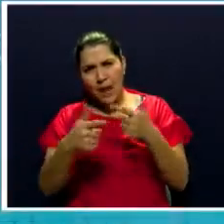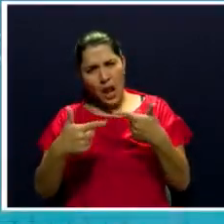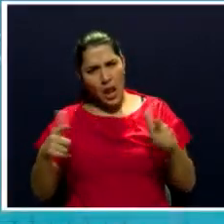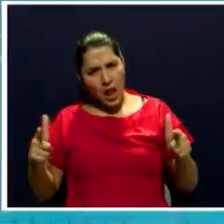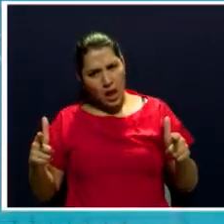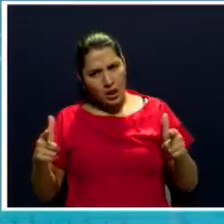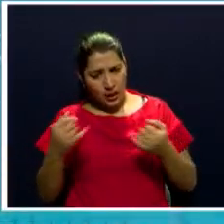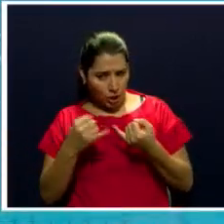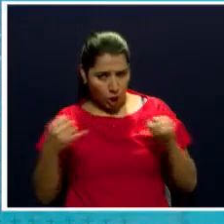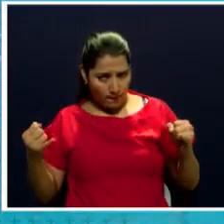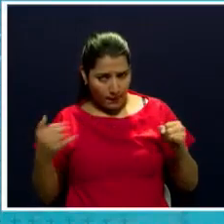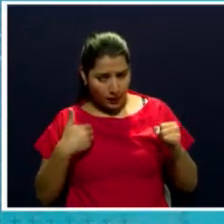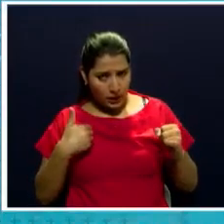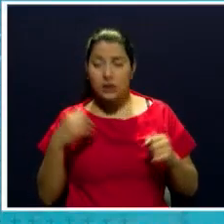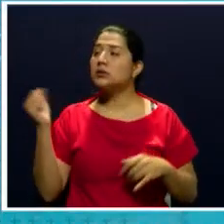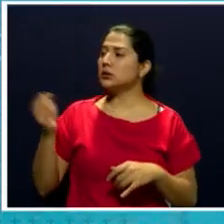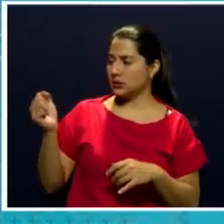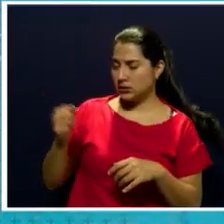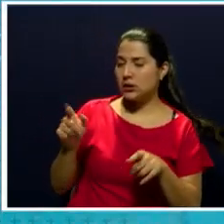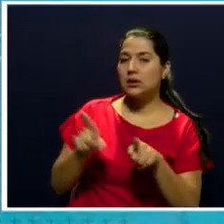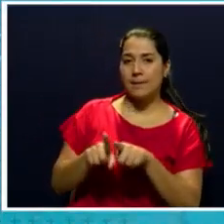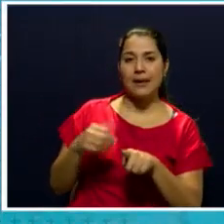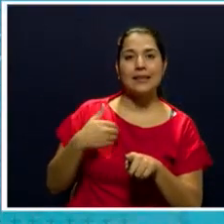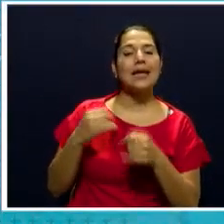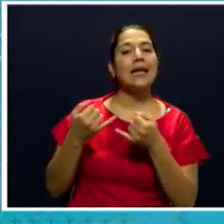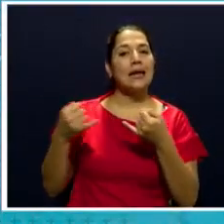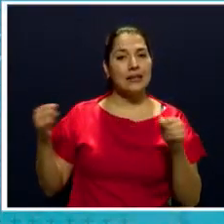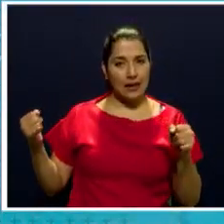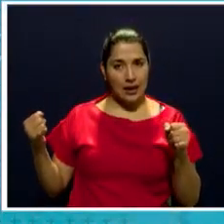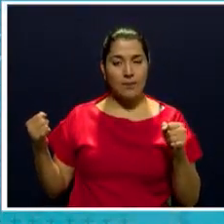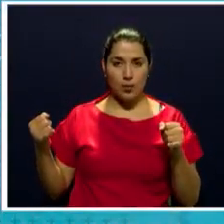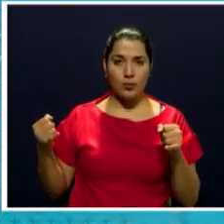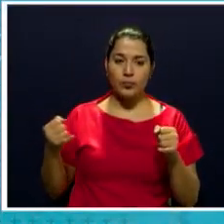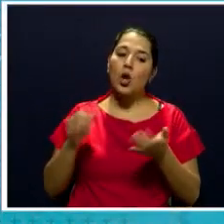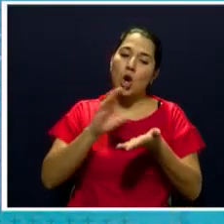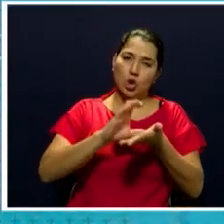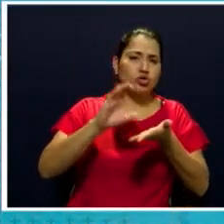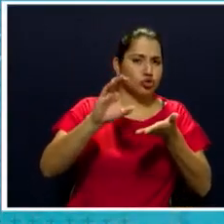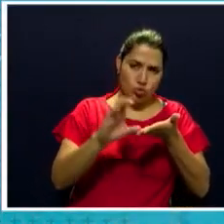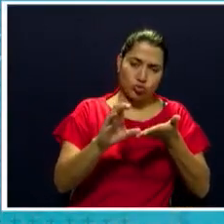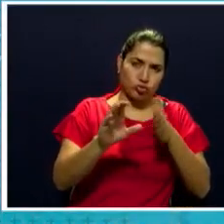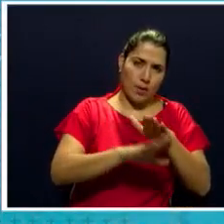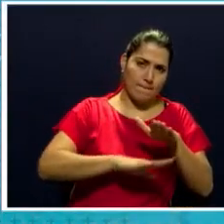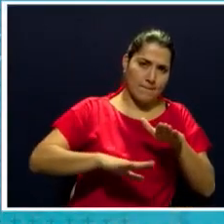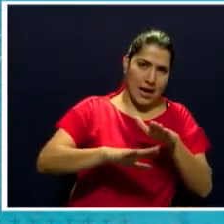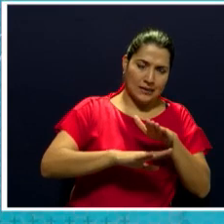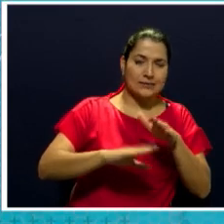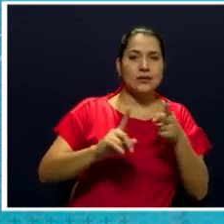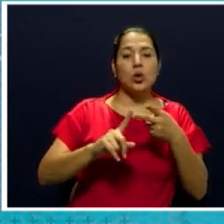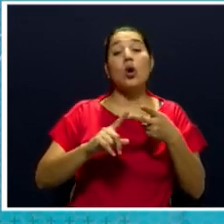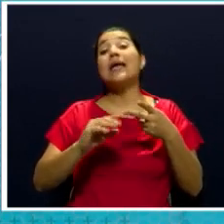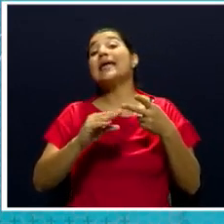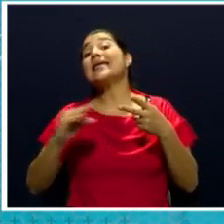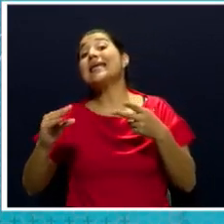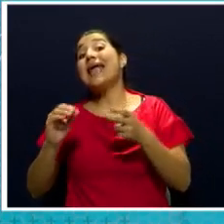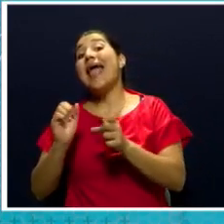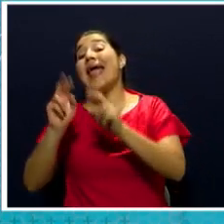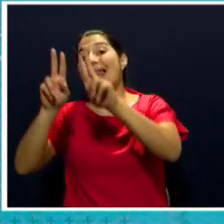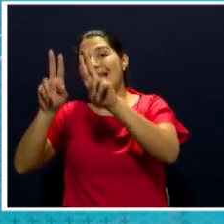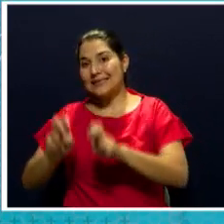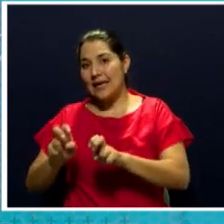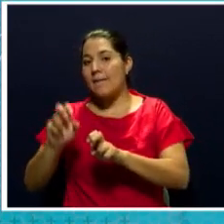un componente de idioma también, efectivamente, es la aprobación de las asignaturas, y la prueba que sí se mantiene es la prueba de certificación